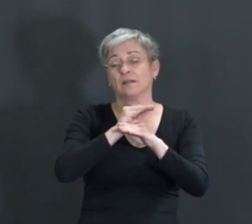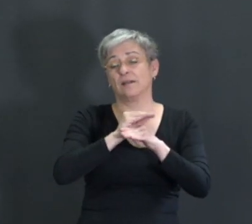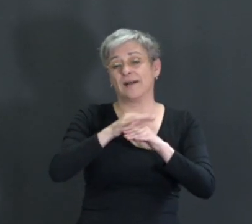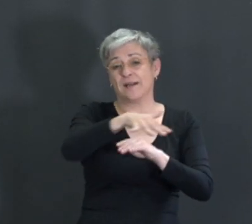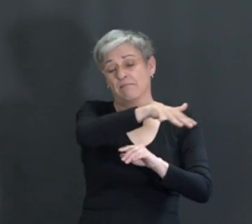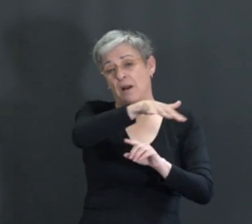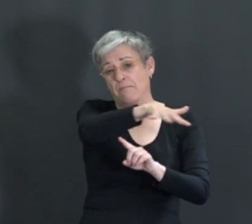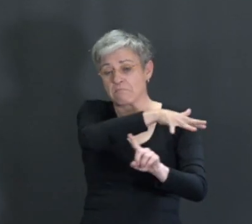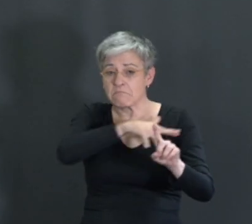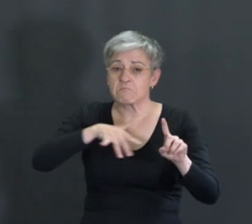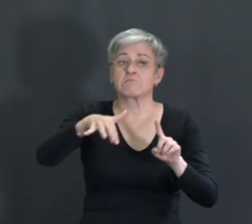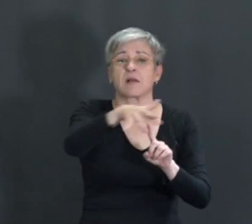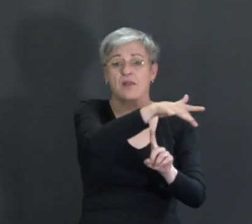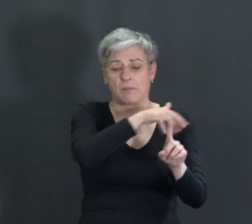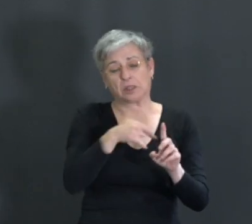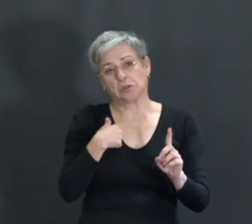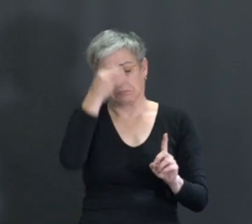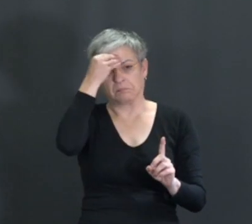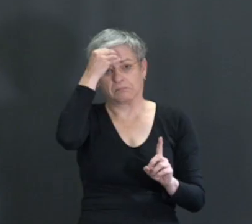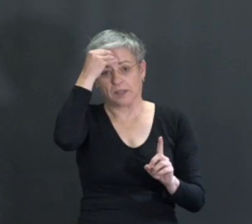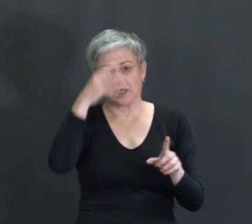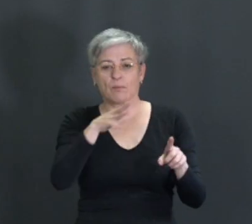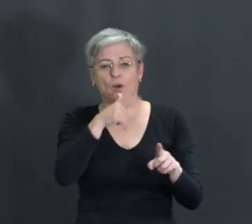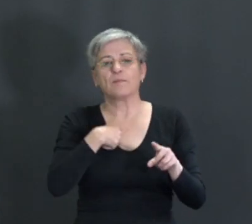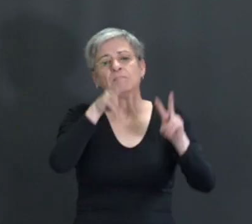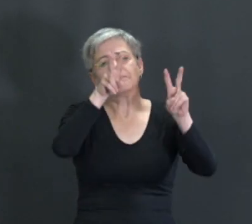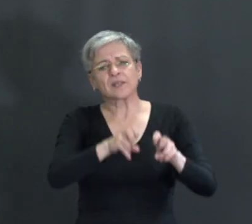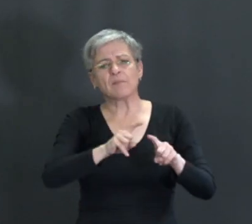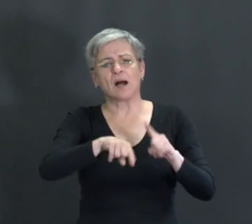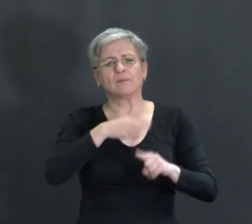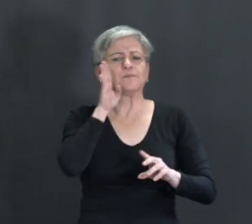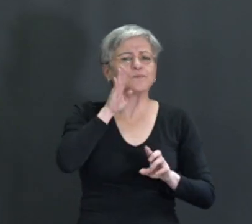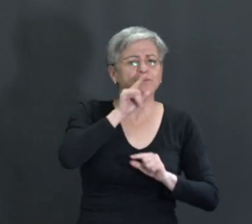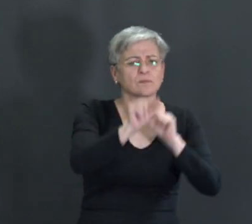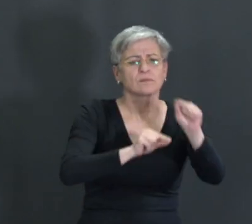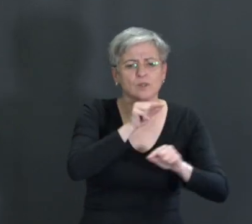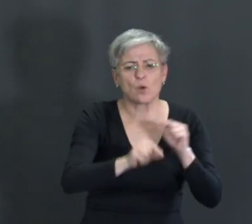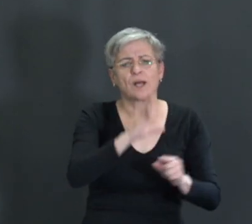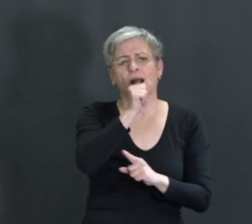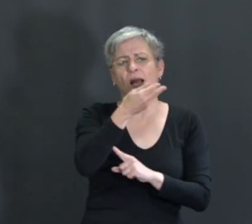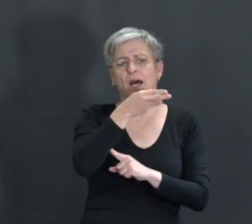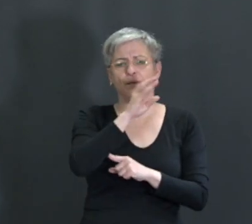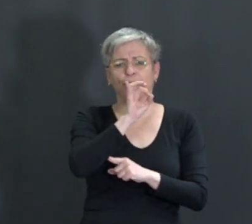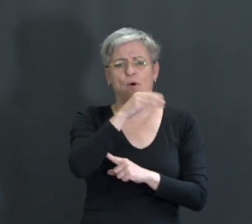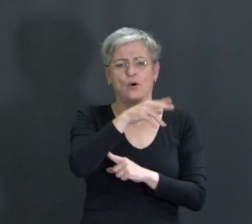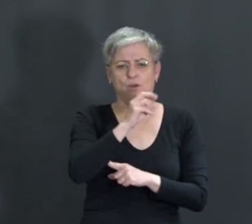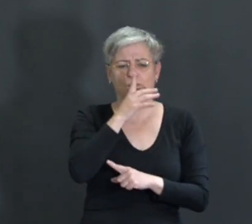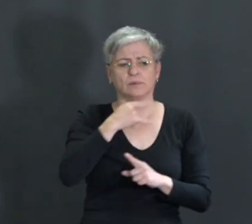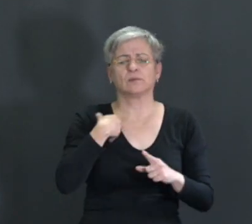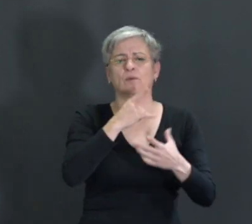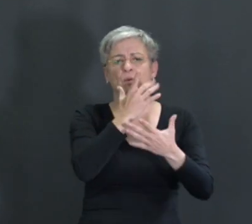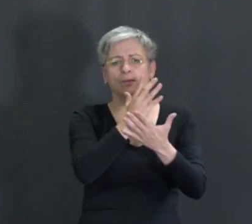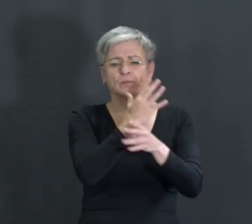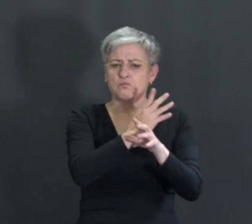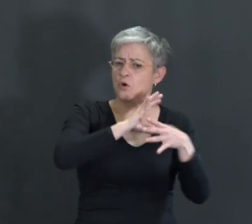yo creo que han hecho un gran trabajo de reducir la huella de carbono durante los Juegos. Unos Juegos